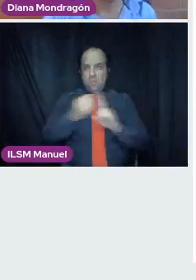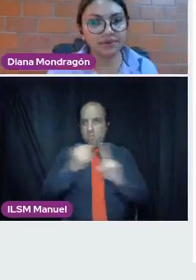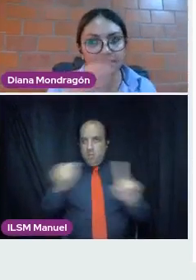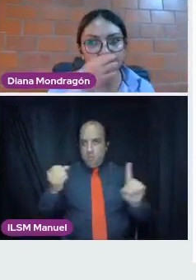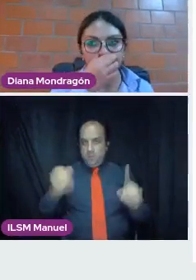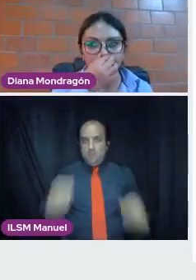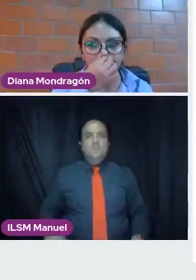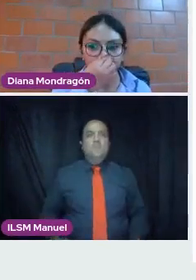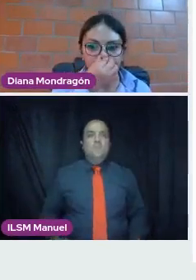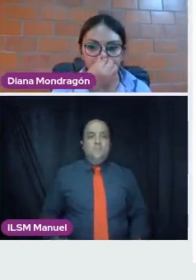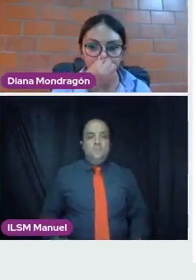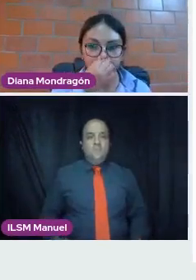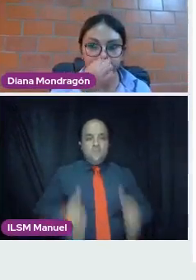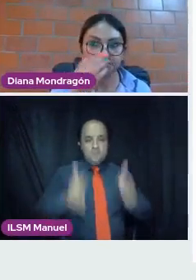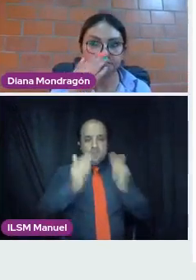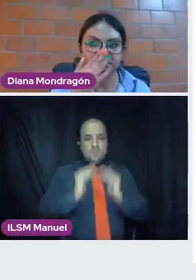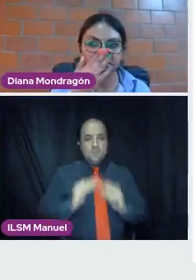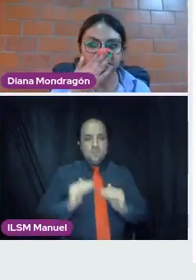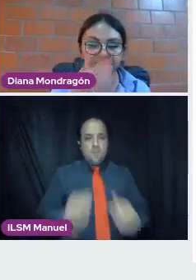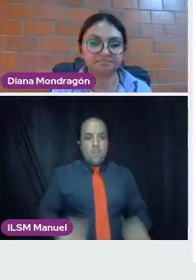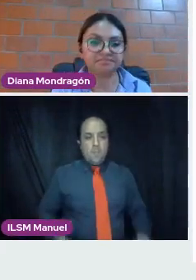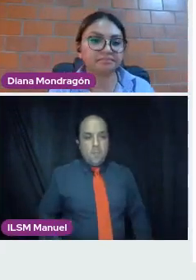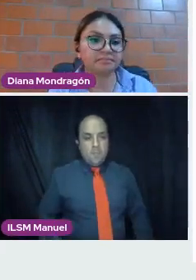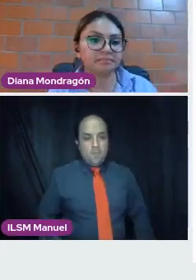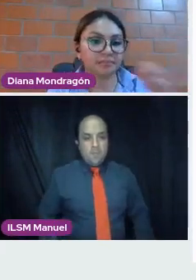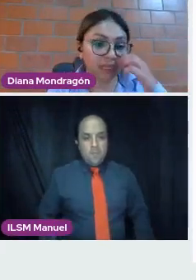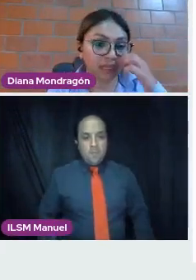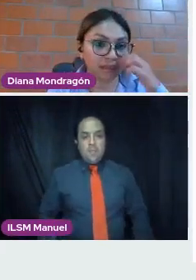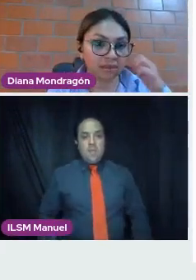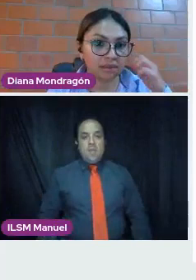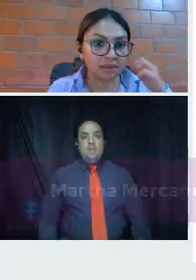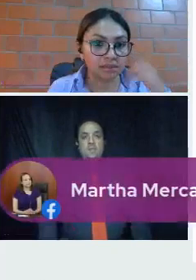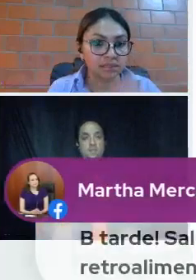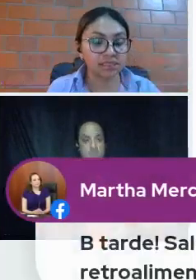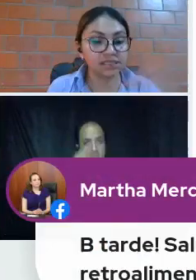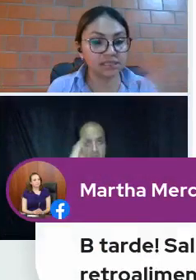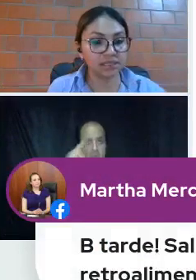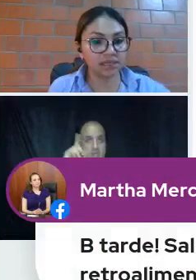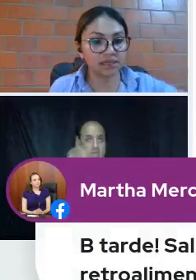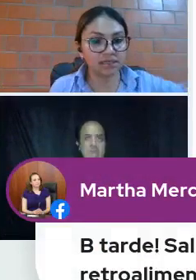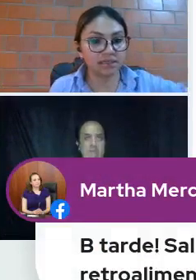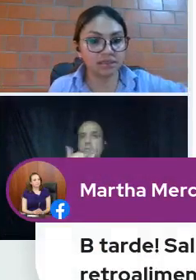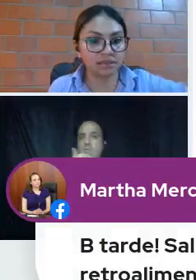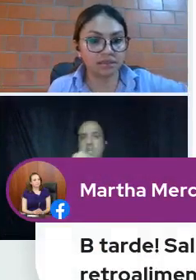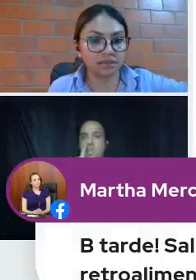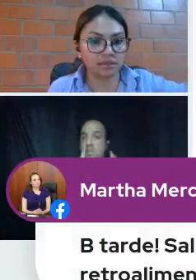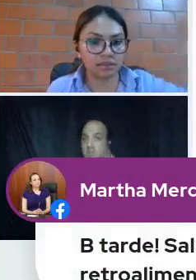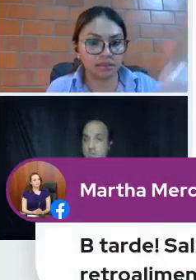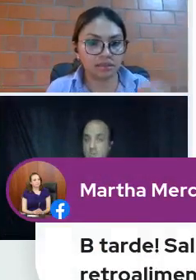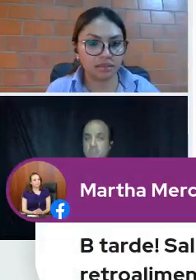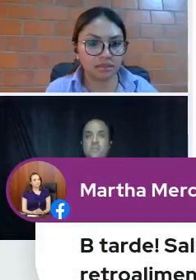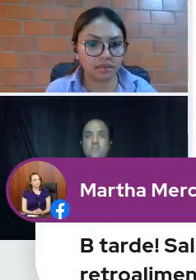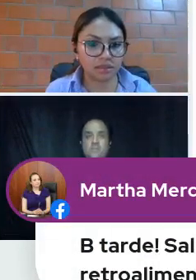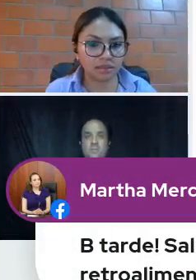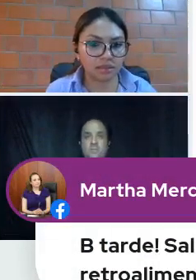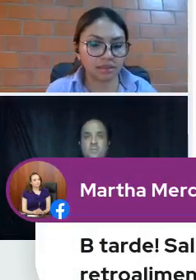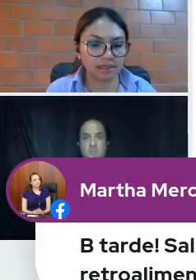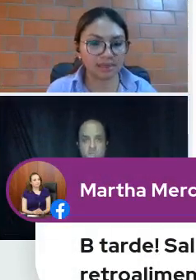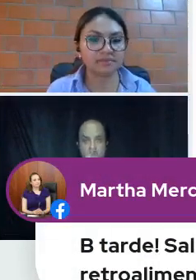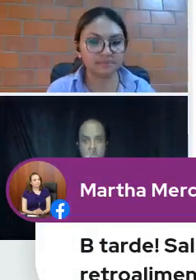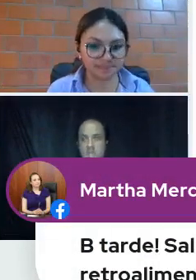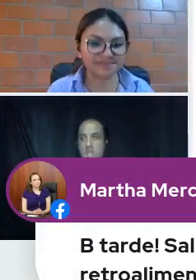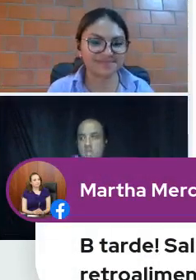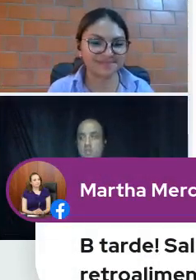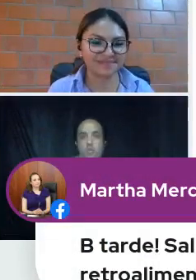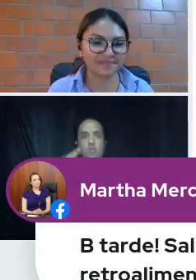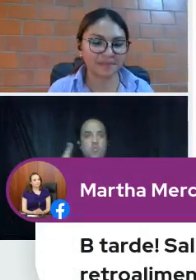Siguiente, por favor. Mi querida maestra, me voy a permitir interrumpir para dejar el saludo de la magistrada